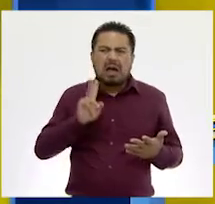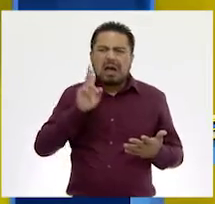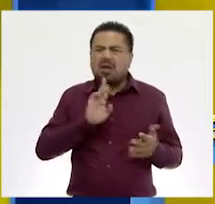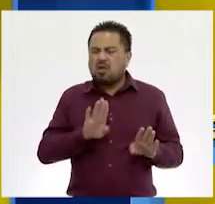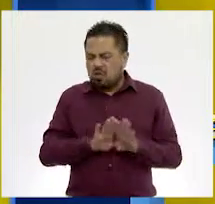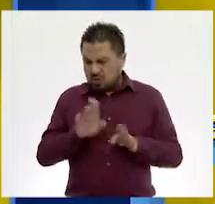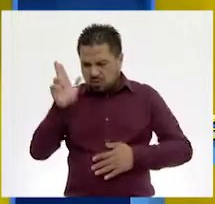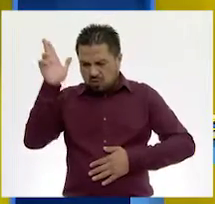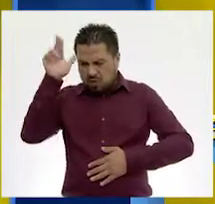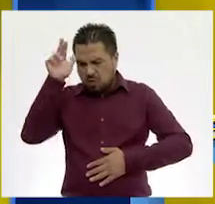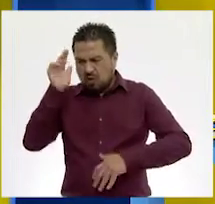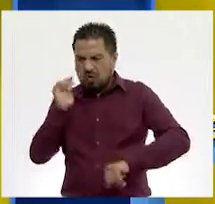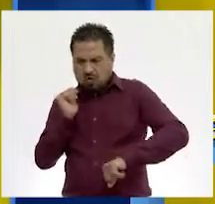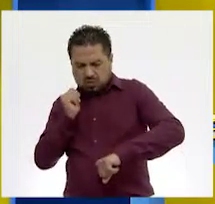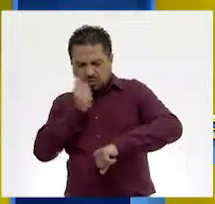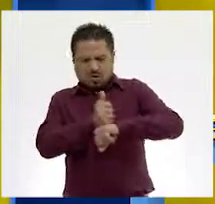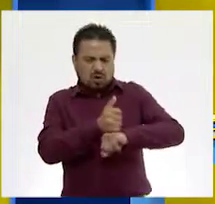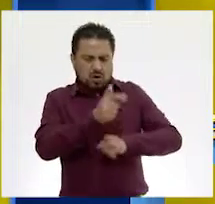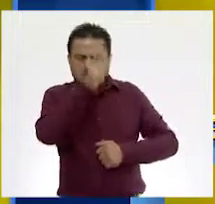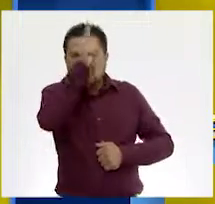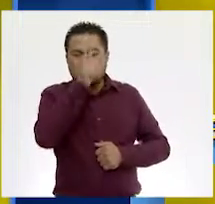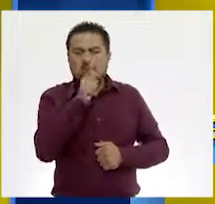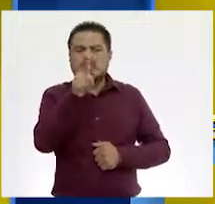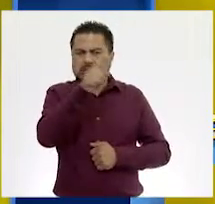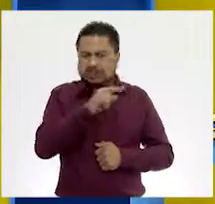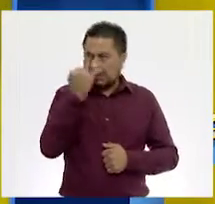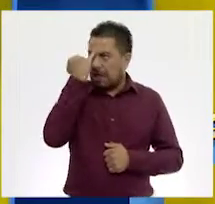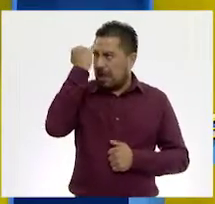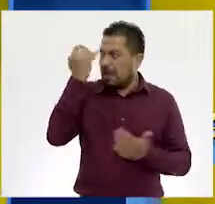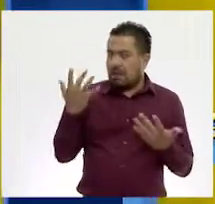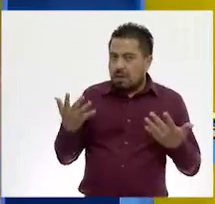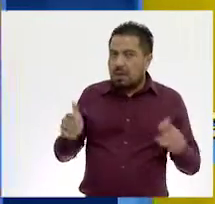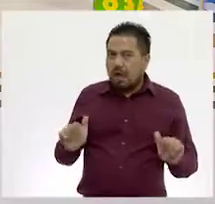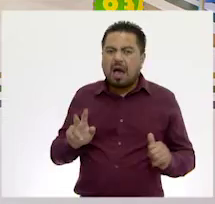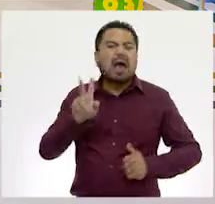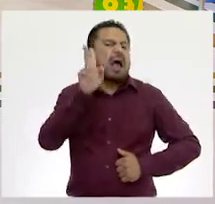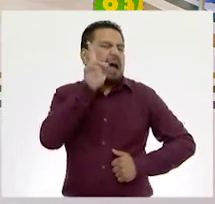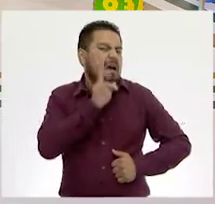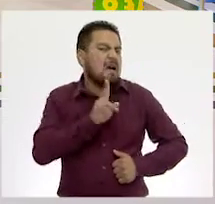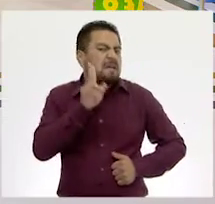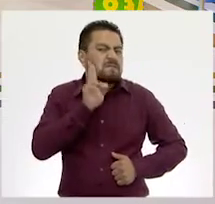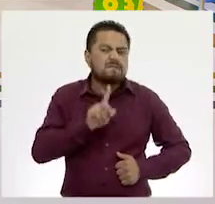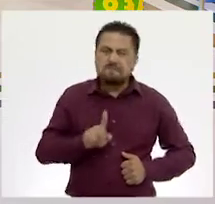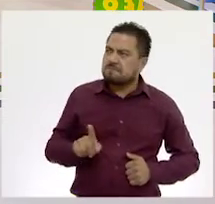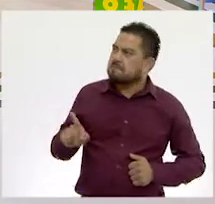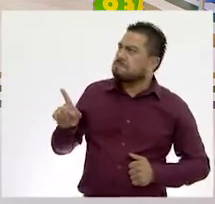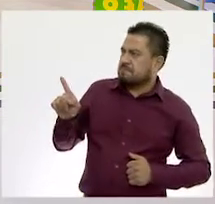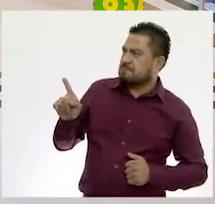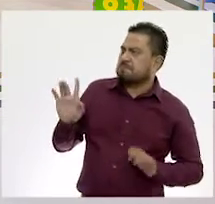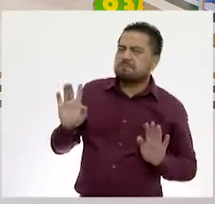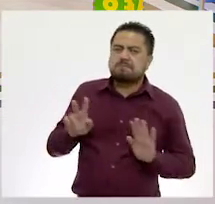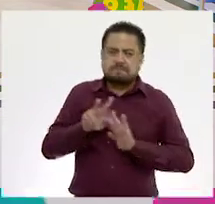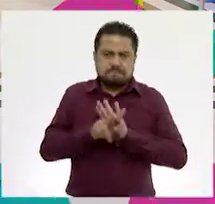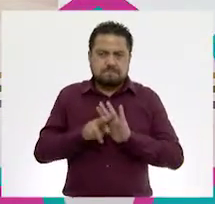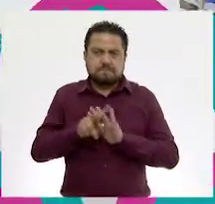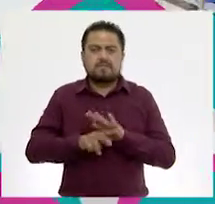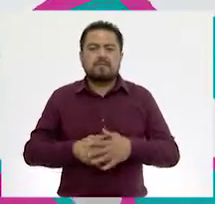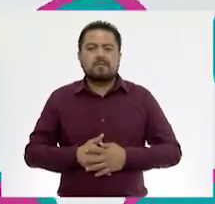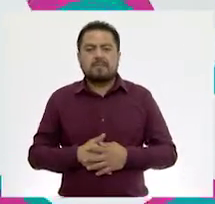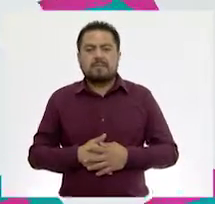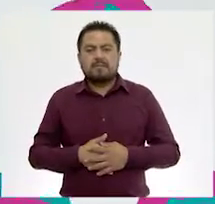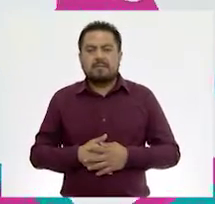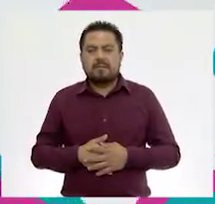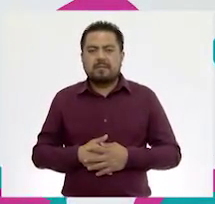un conejo a la luna? ¿Ustedes ya lo imaginaron? Bueno, veamos. Vamos a ver el video.